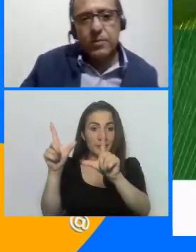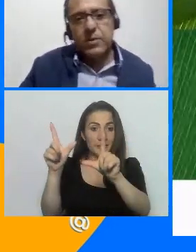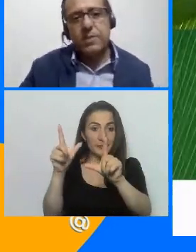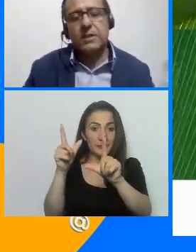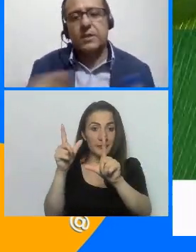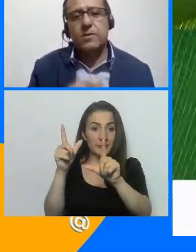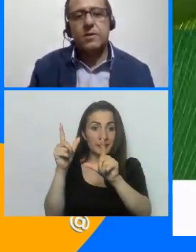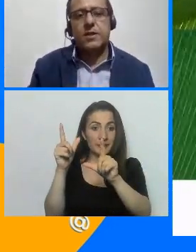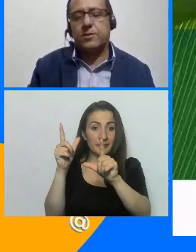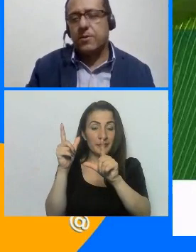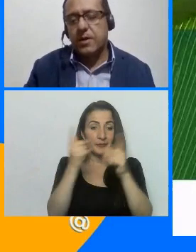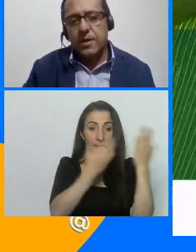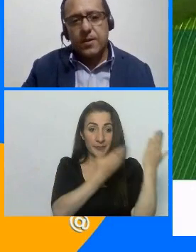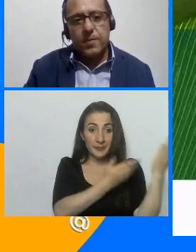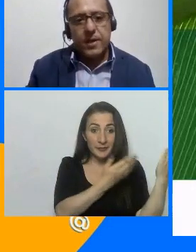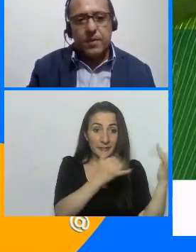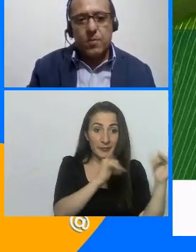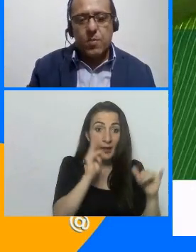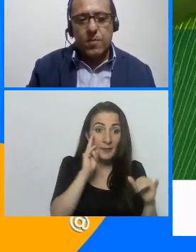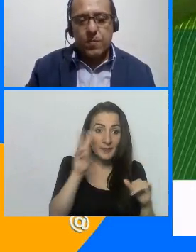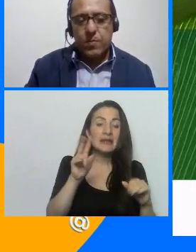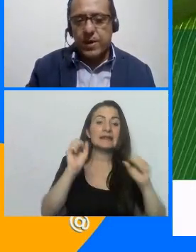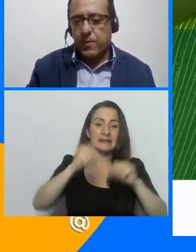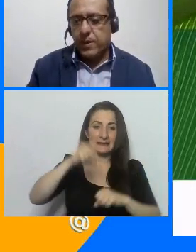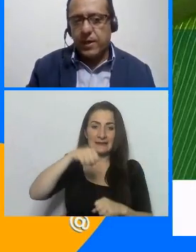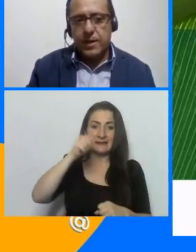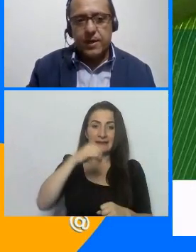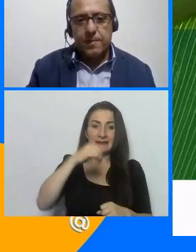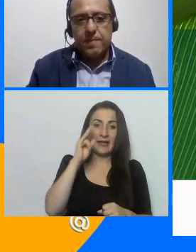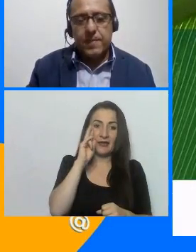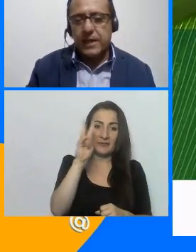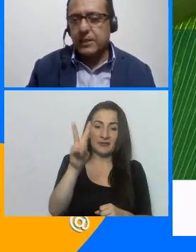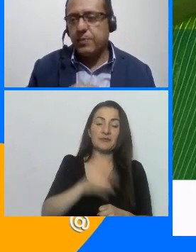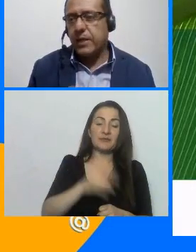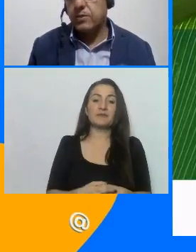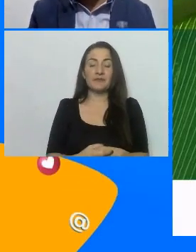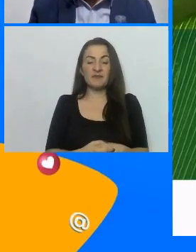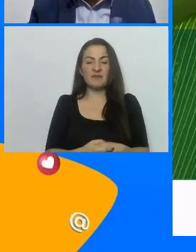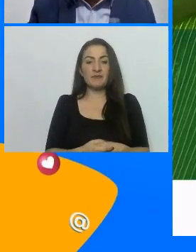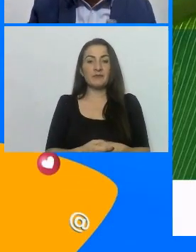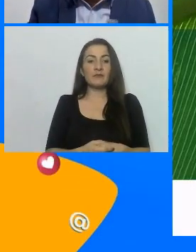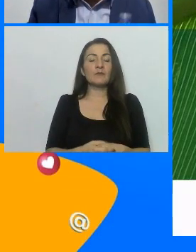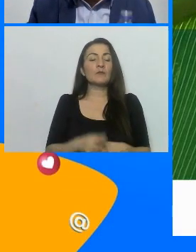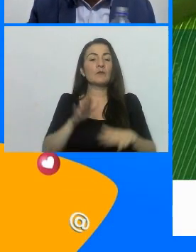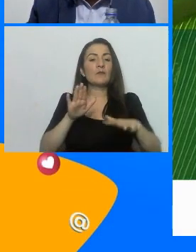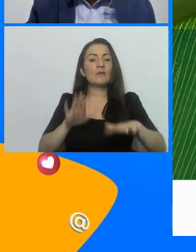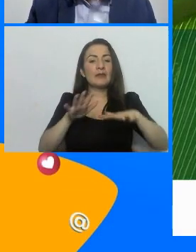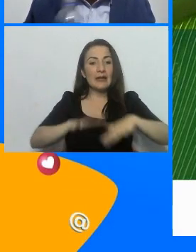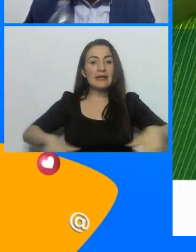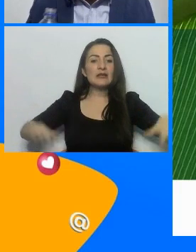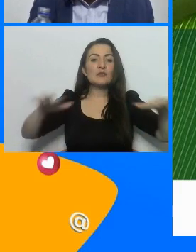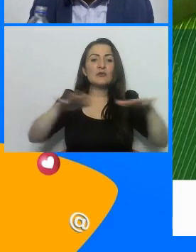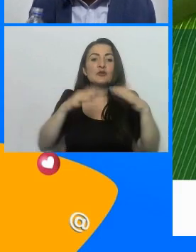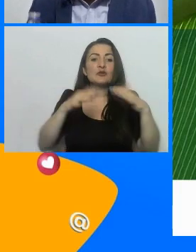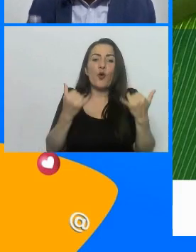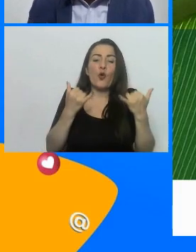¿Sí estamos viendo la presentación? Listo. Sí, señor. Bien, bueno, para este espacio hoy he querido,